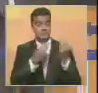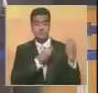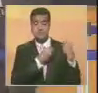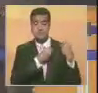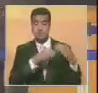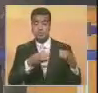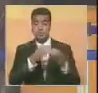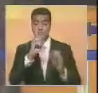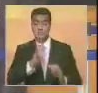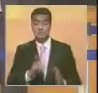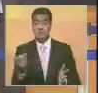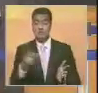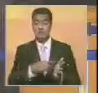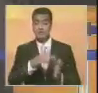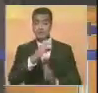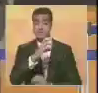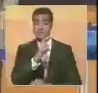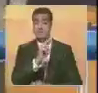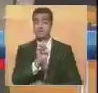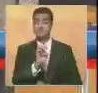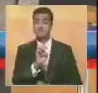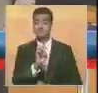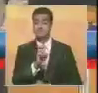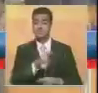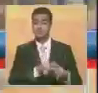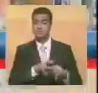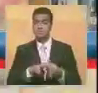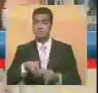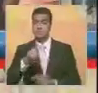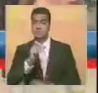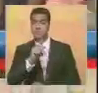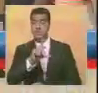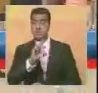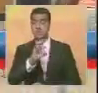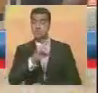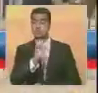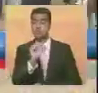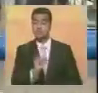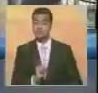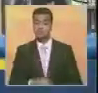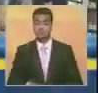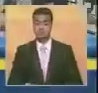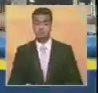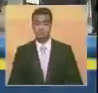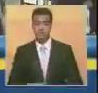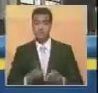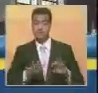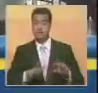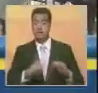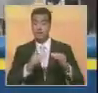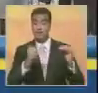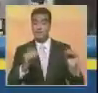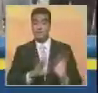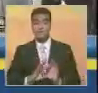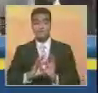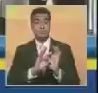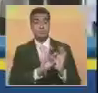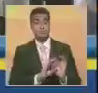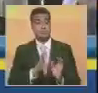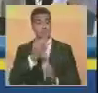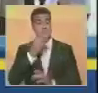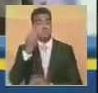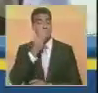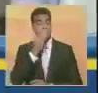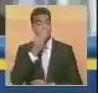Comando Venezuela acudieron este martes al CNE y se reunieron con Tibisay Lucena. Ramón Guillermo Aveledo, secretario ejecutivo de la Mesa de la Unidad, aseguró